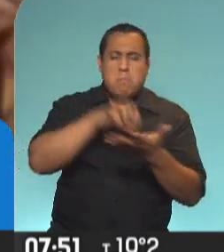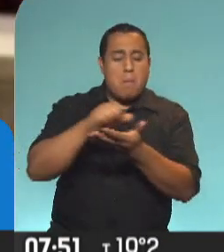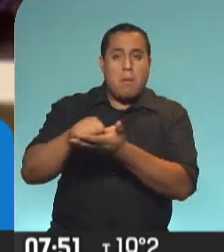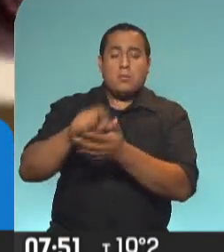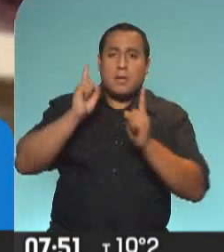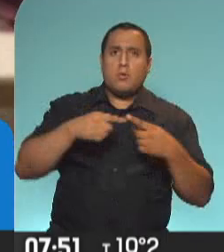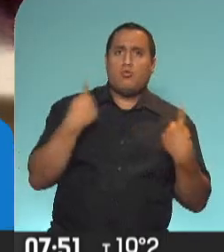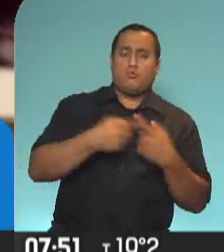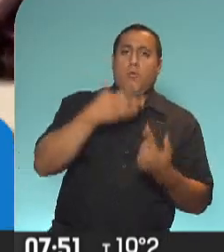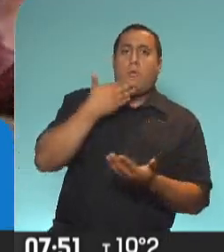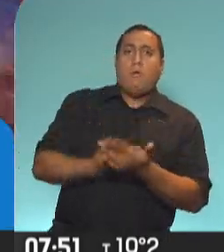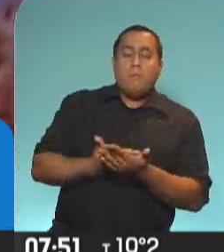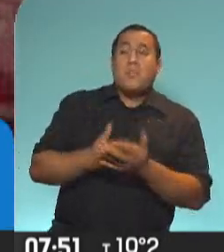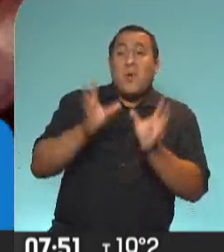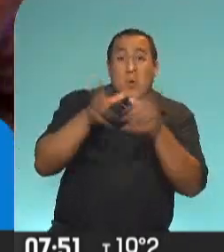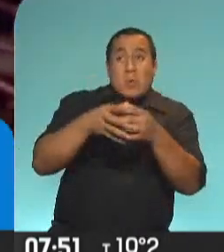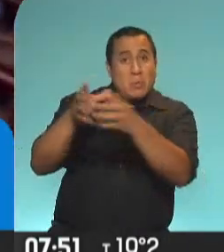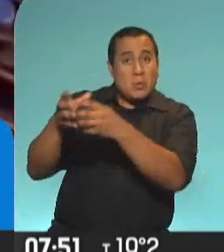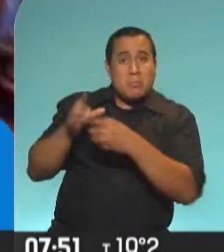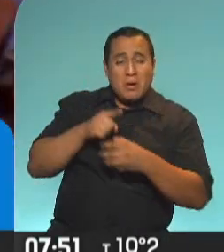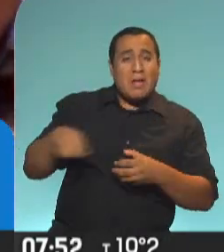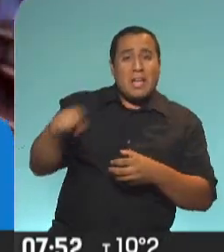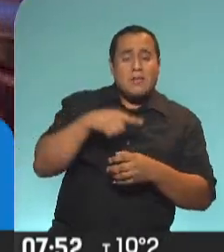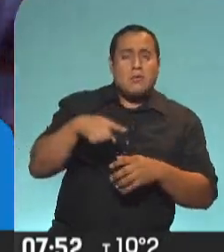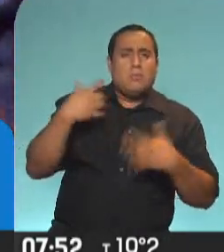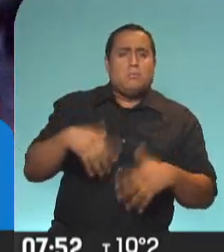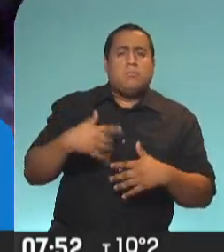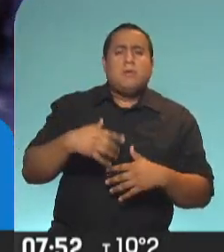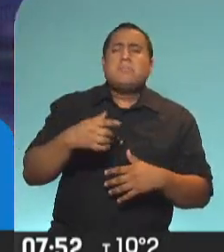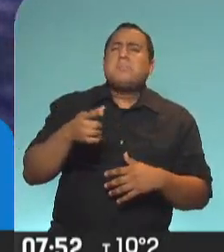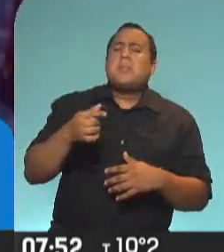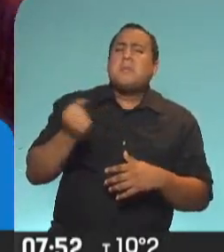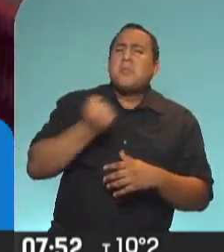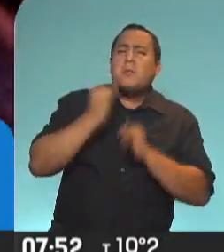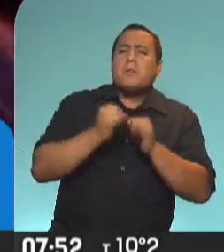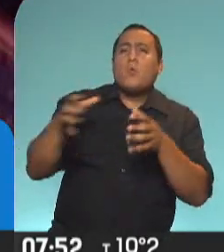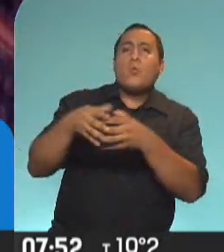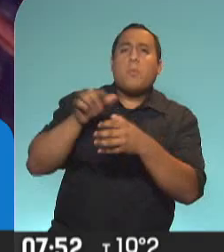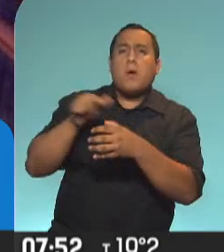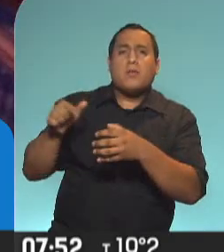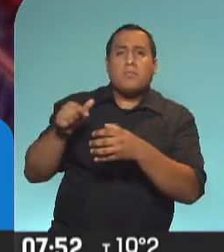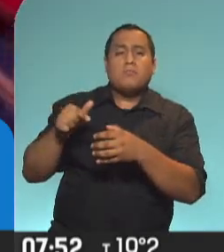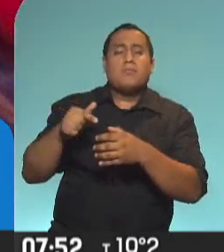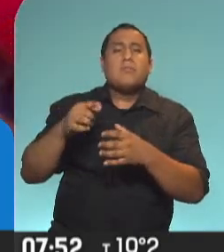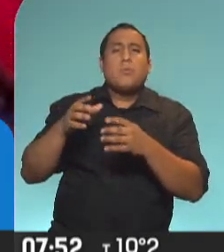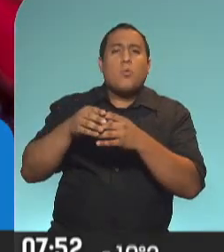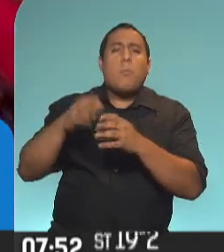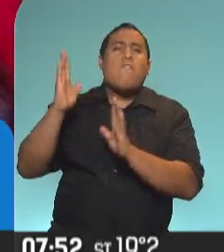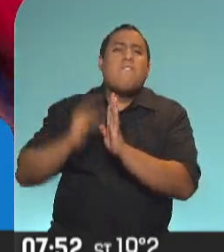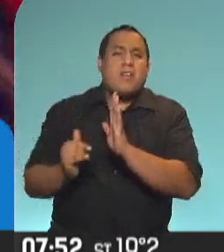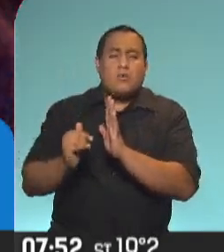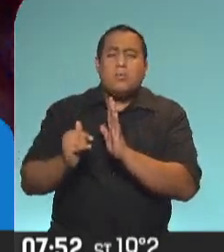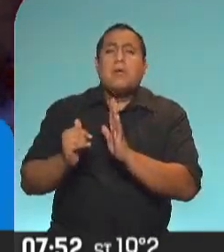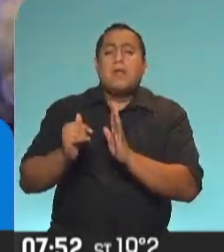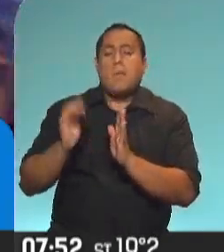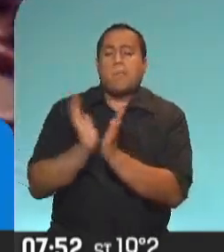nosotros. Definitivamente estos grupos, un elemento muy importante es que son grupos supremacistas blancos, es decir, que hay una cuestión